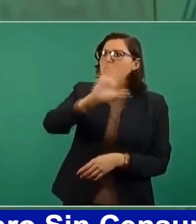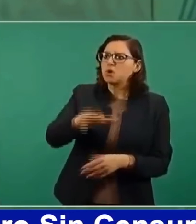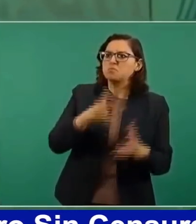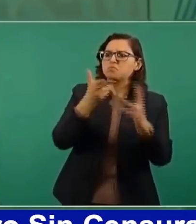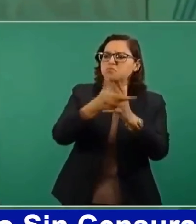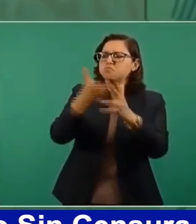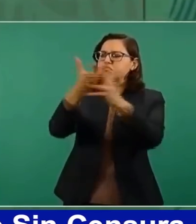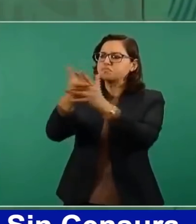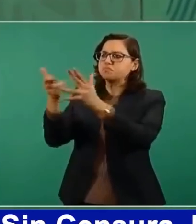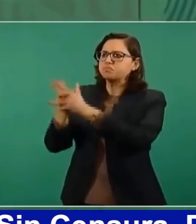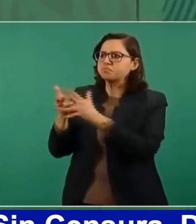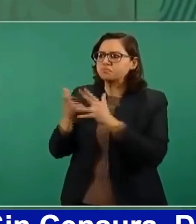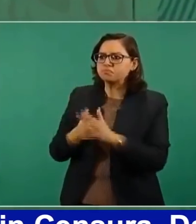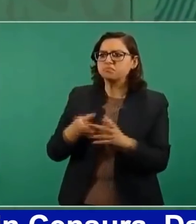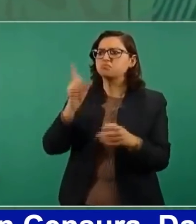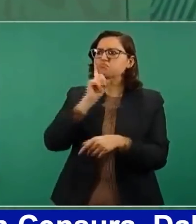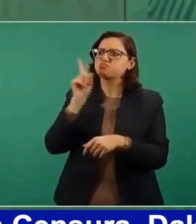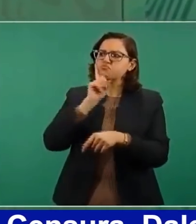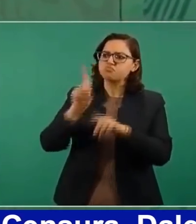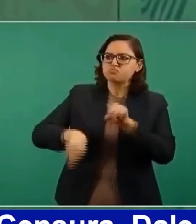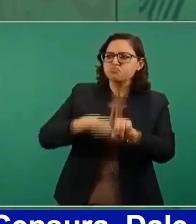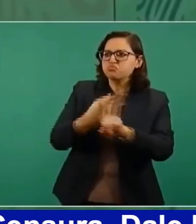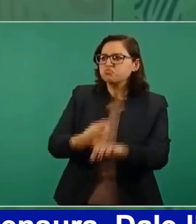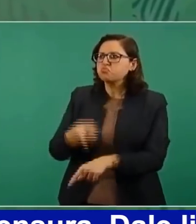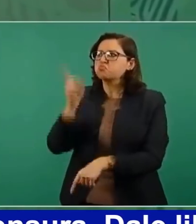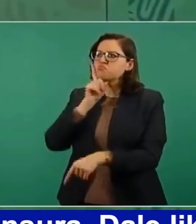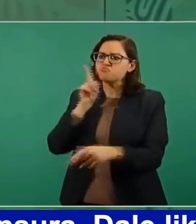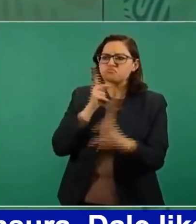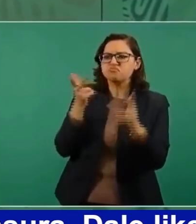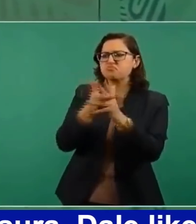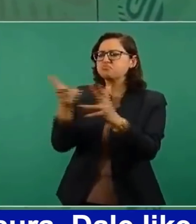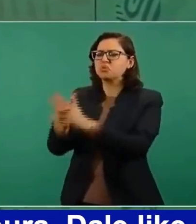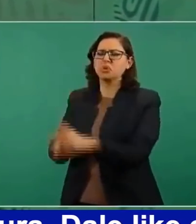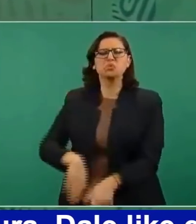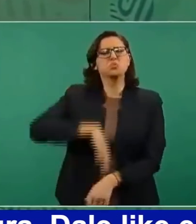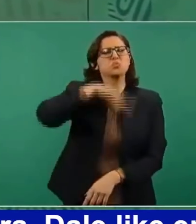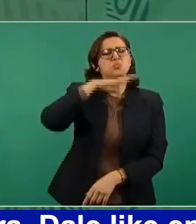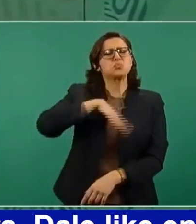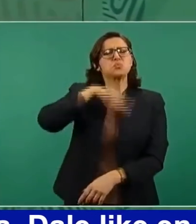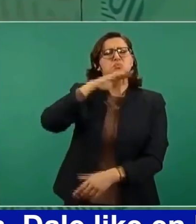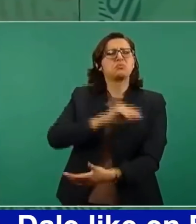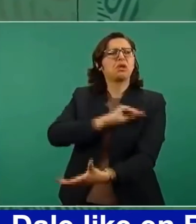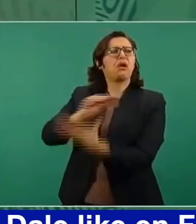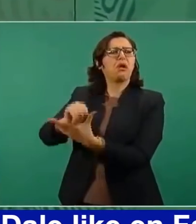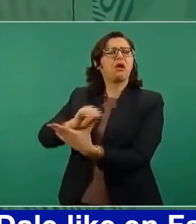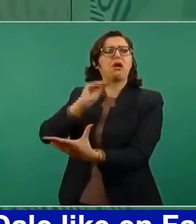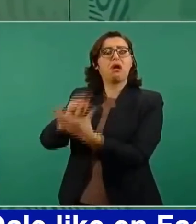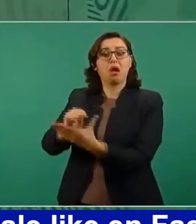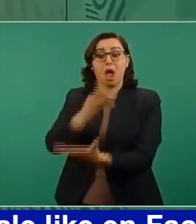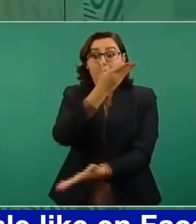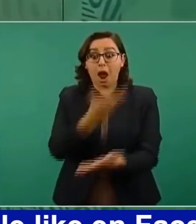por las violaciones de mujeres, los feminicidios, ahora ya son feministas.